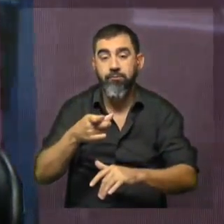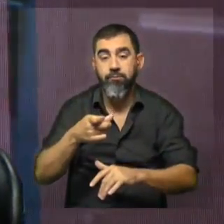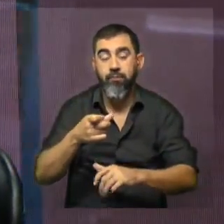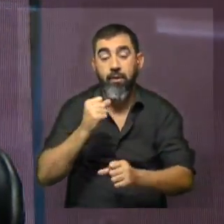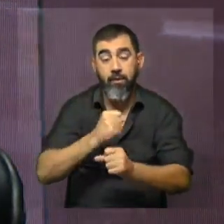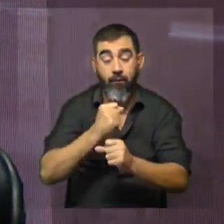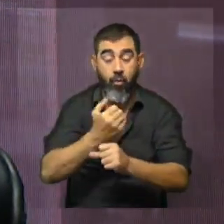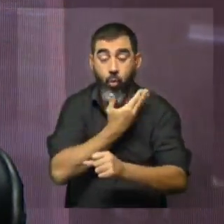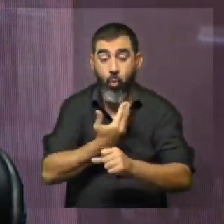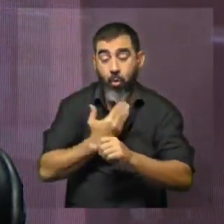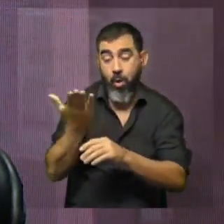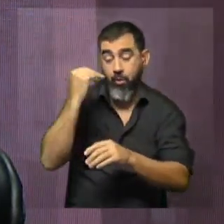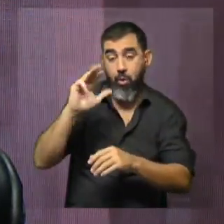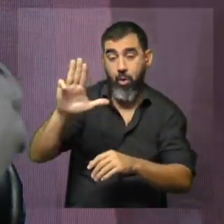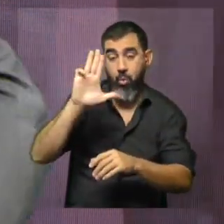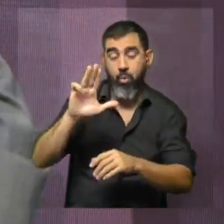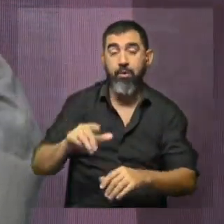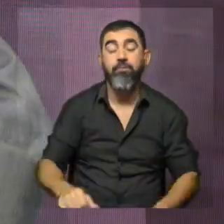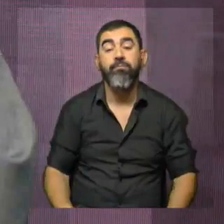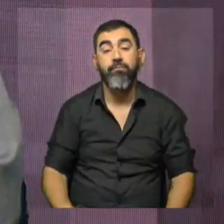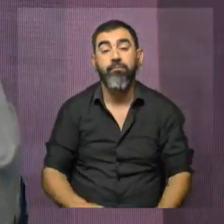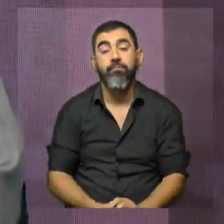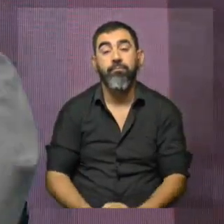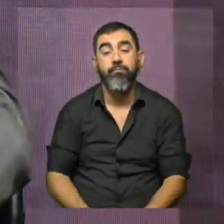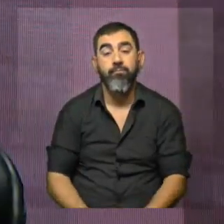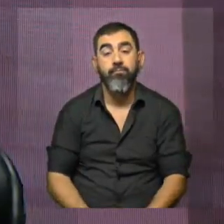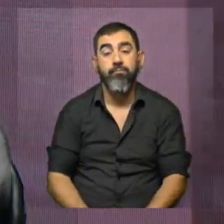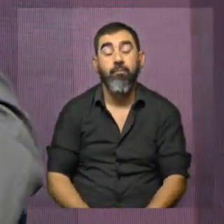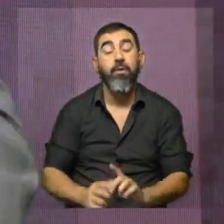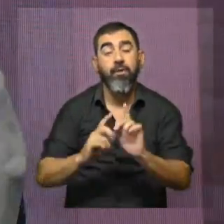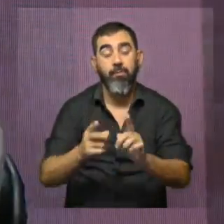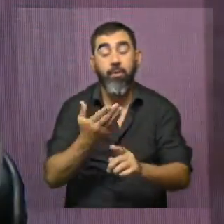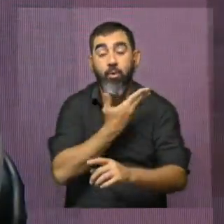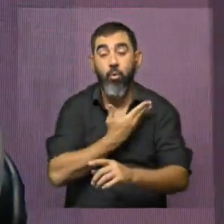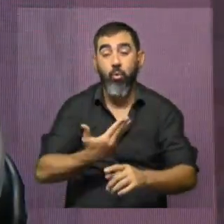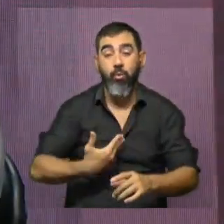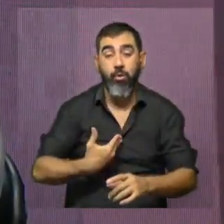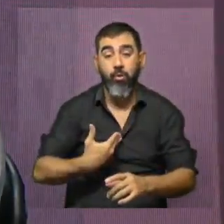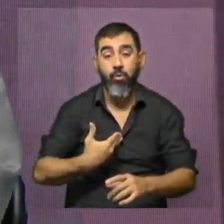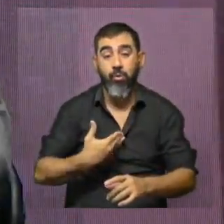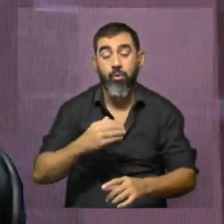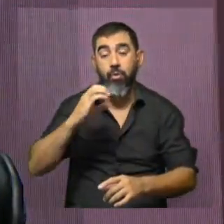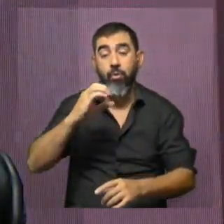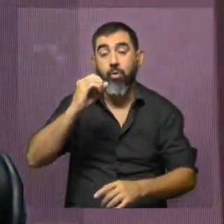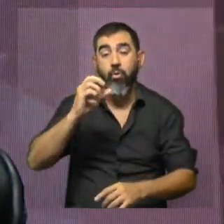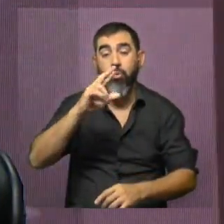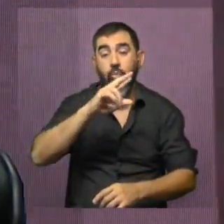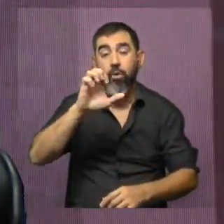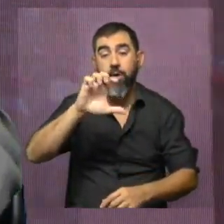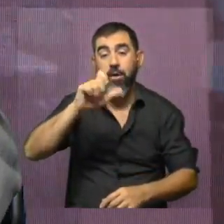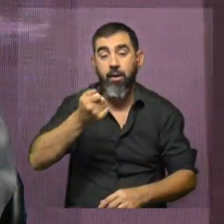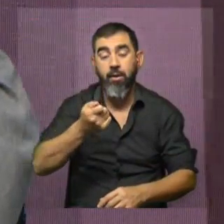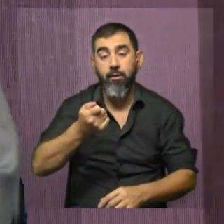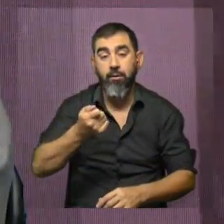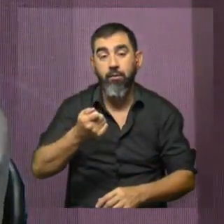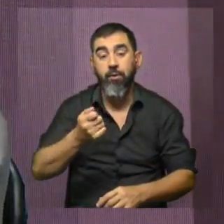Trabajó en el gobierno anterior de Lula, ex asesor de Lula en el gobierno, también en el gobierno de Rafael Correa. Ahora está llegando Correa,